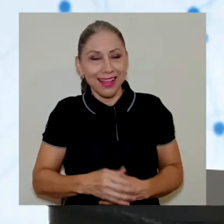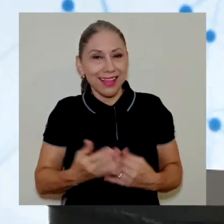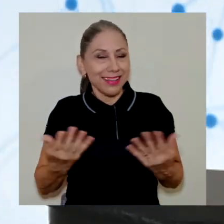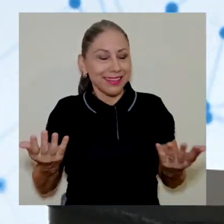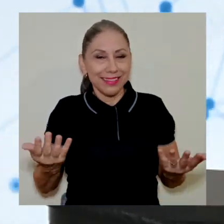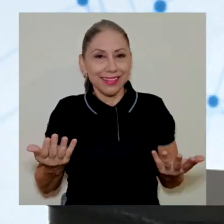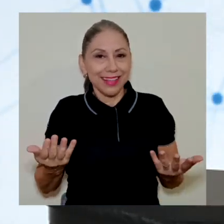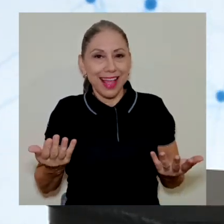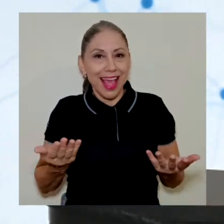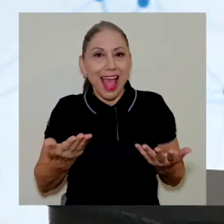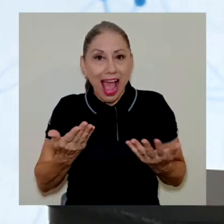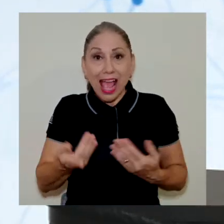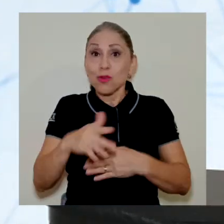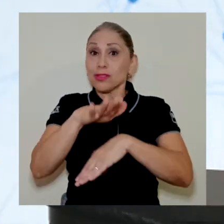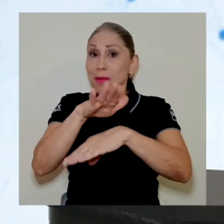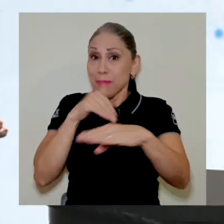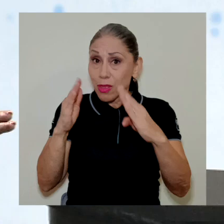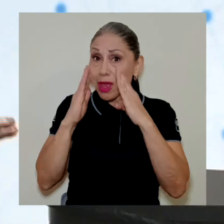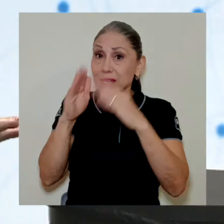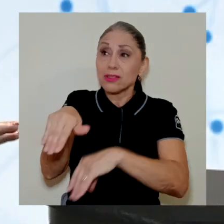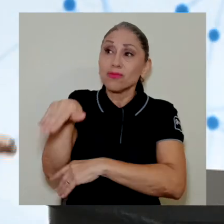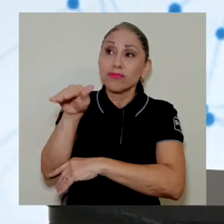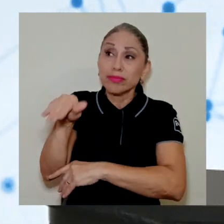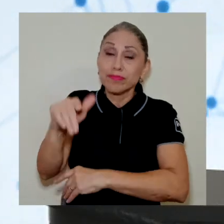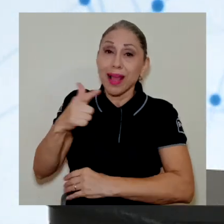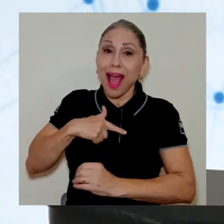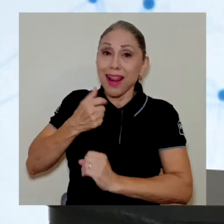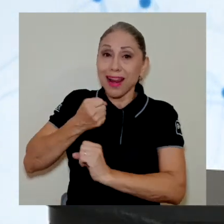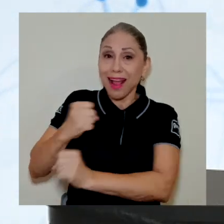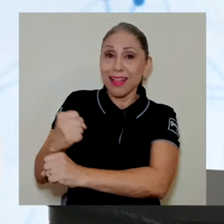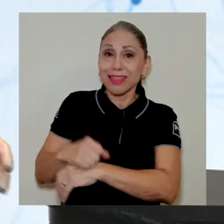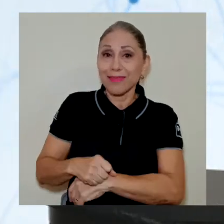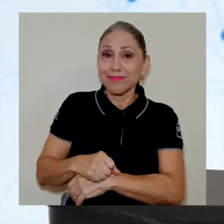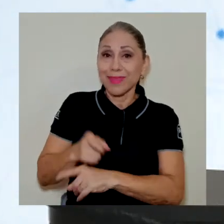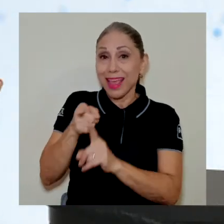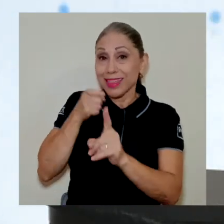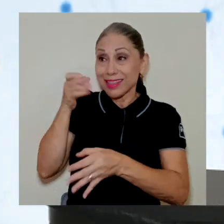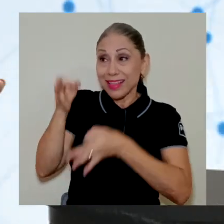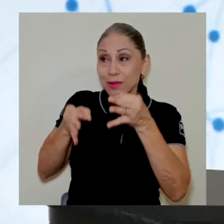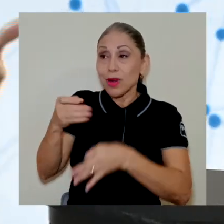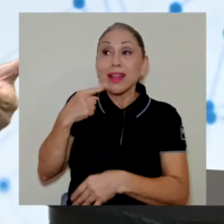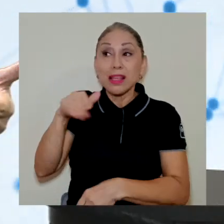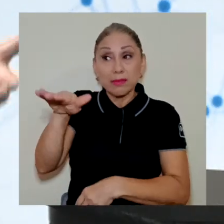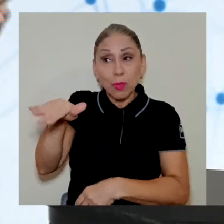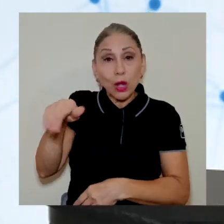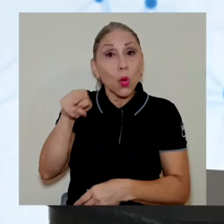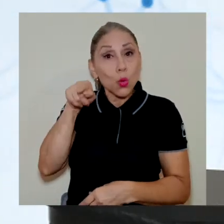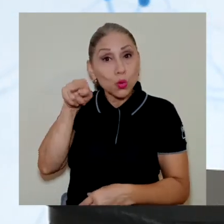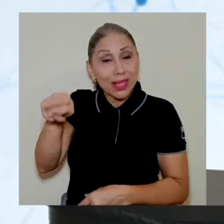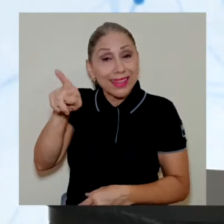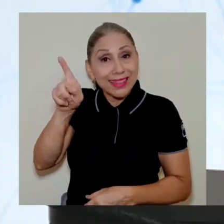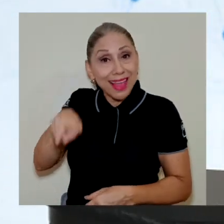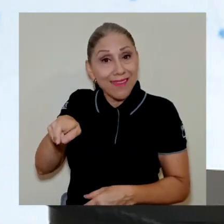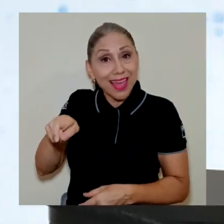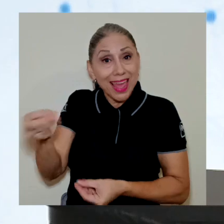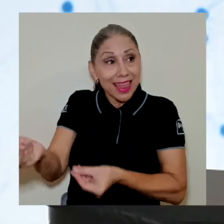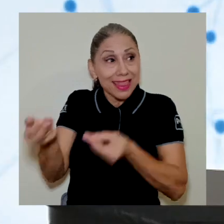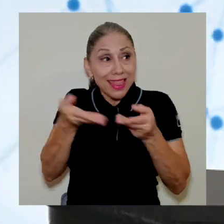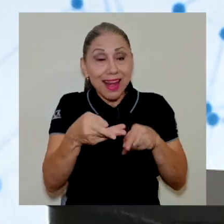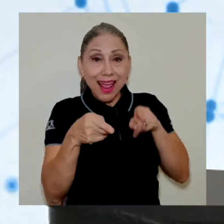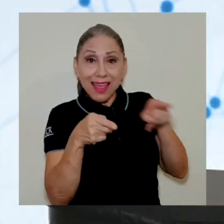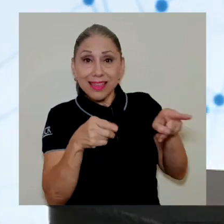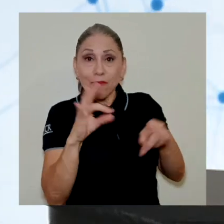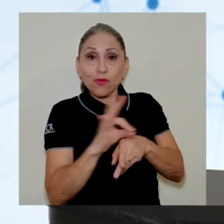Sí, ¿verdad?, hay un llamado de atención al alcalde, ¿verdad?, desde el tribunal diciéndole, bueno, usted tiene que